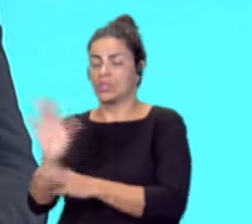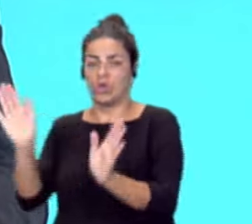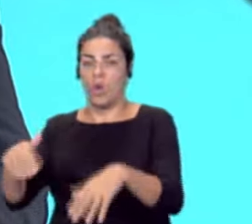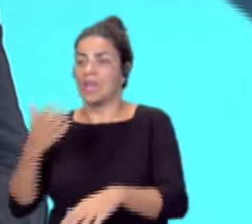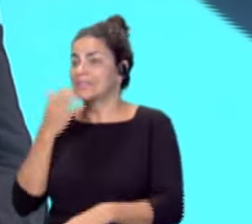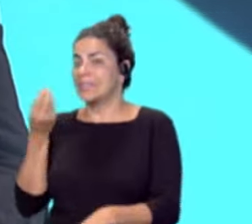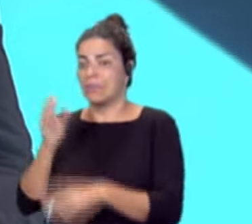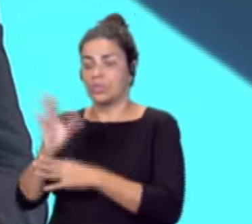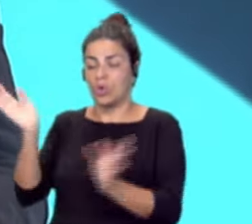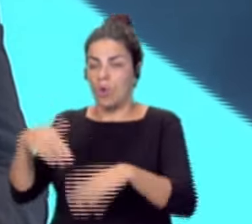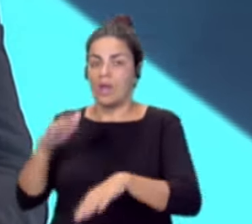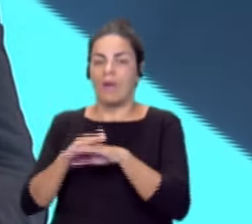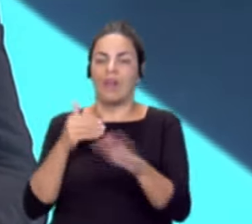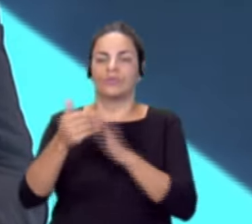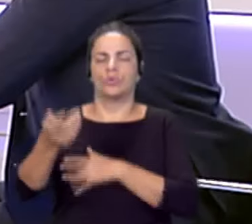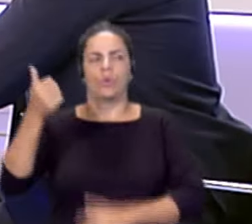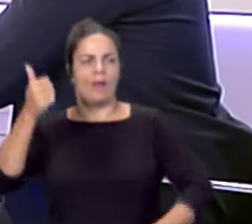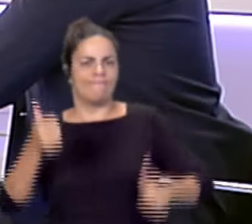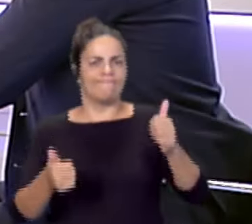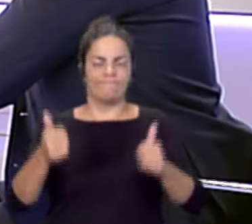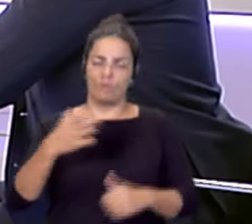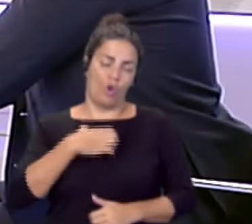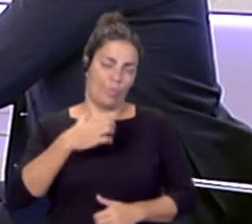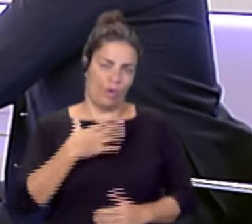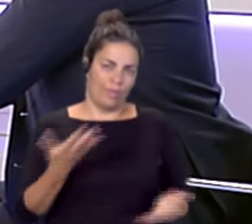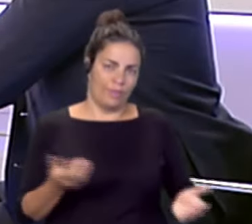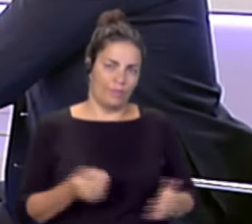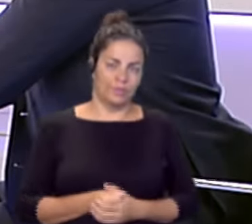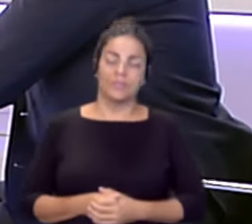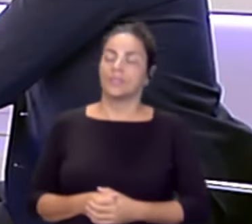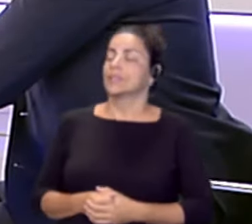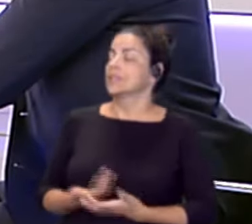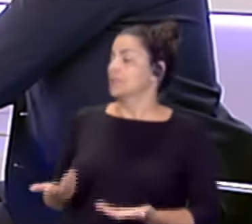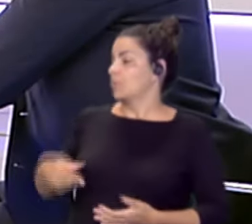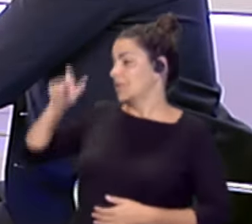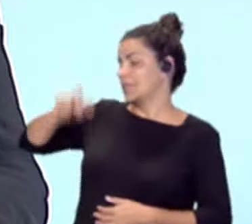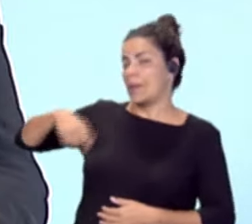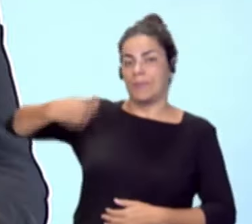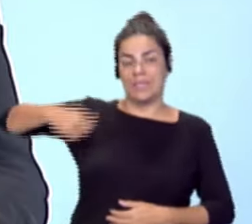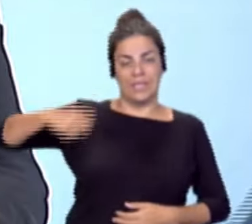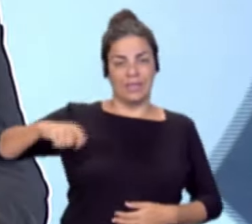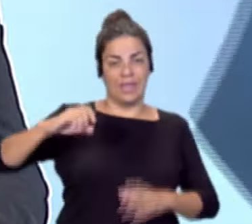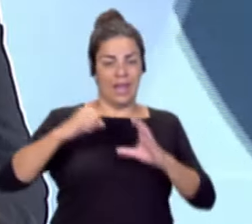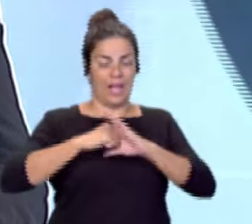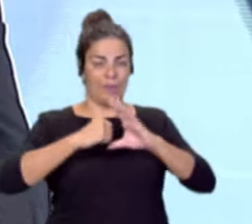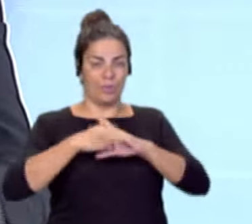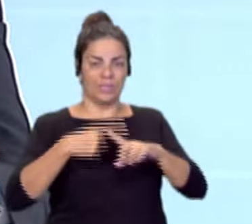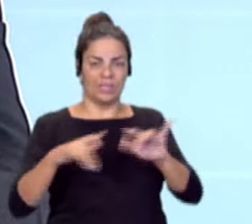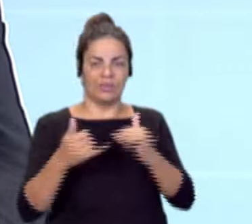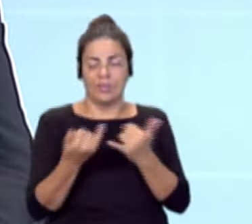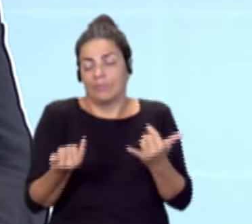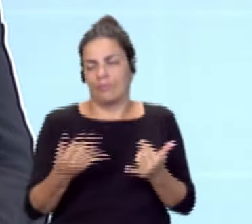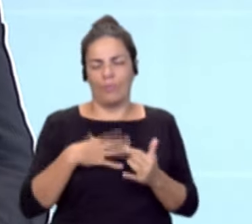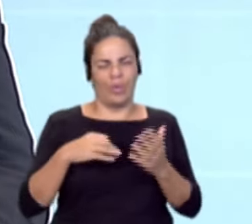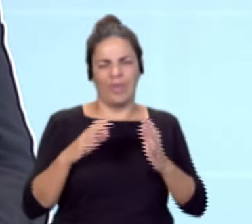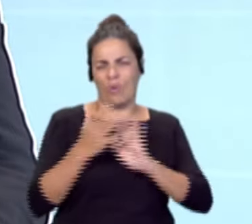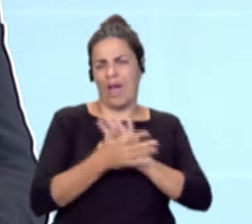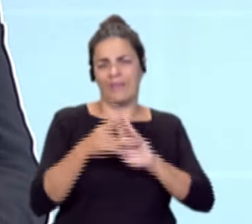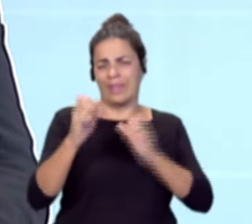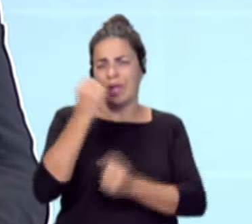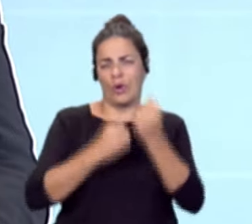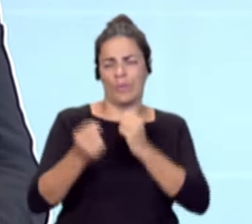futuro. Bueno, pues Santiago Cese, presidente de la Cámara de Comercio de Santa Cruz de Tenerife. Tendríamos tantas cosas que hablar de economía con usted que le